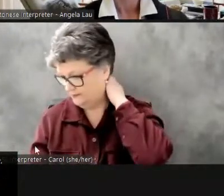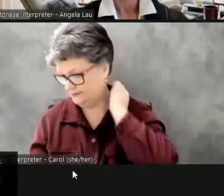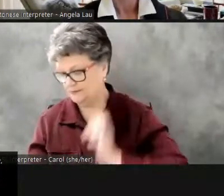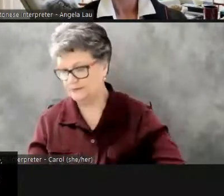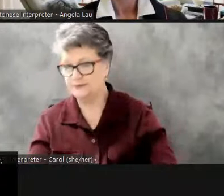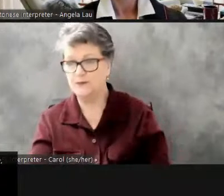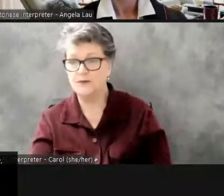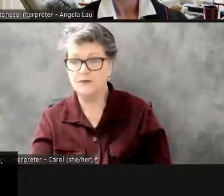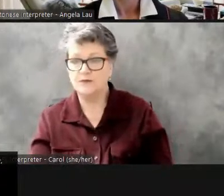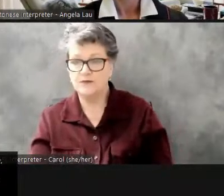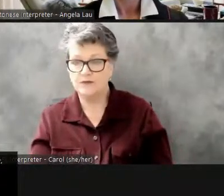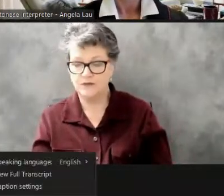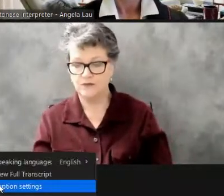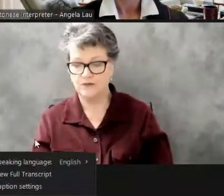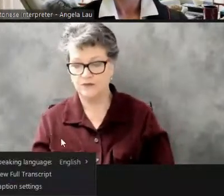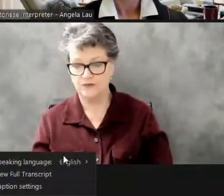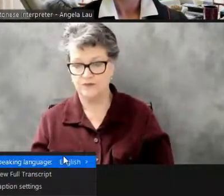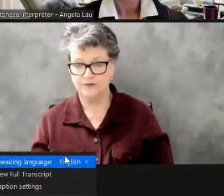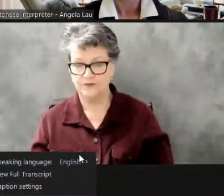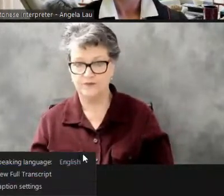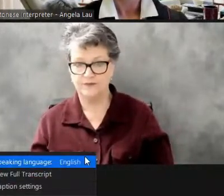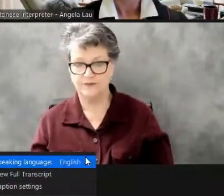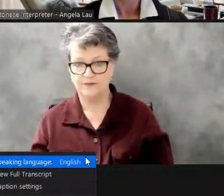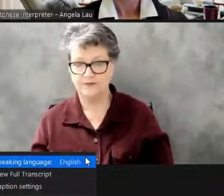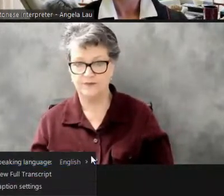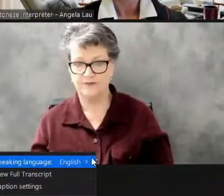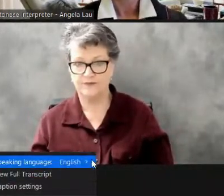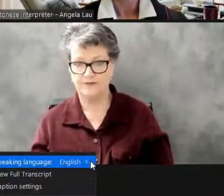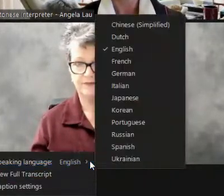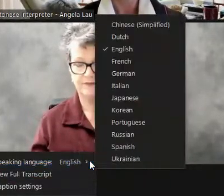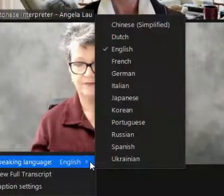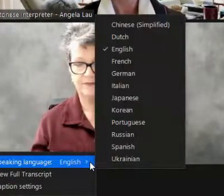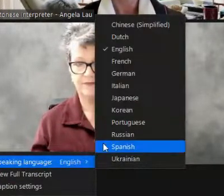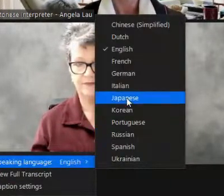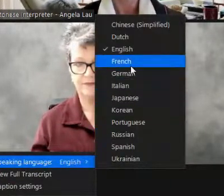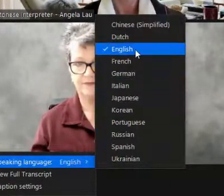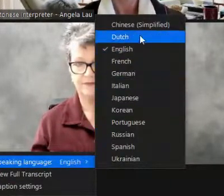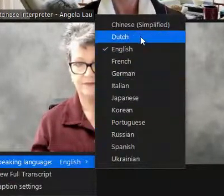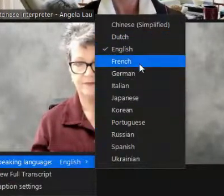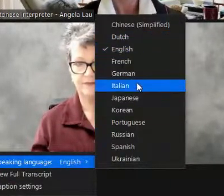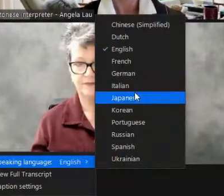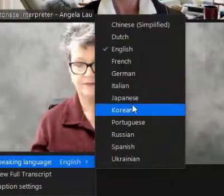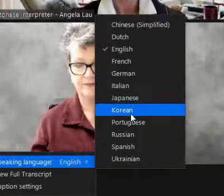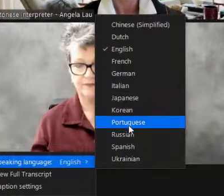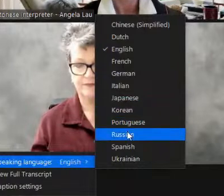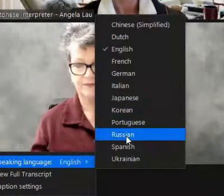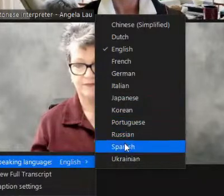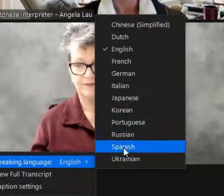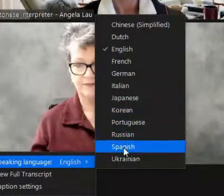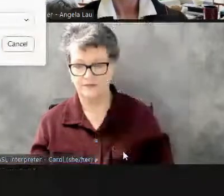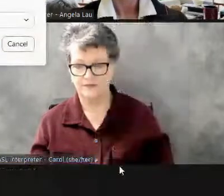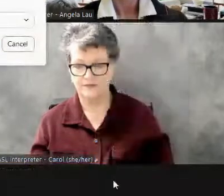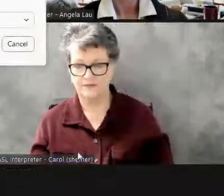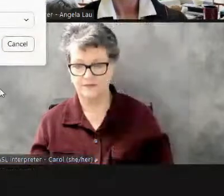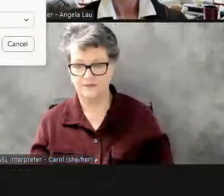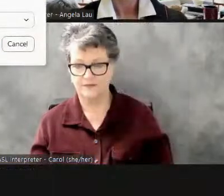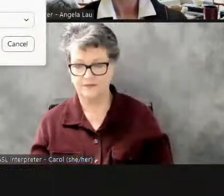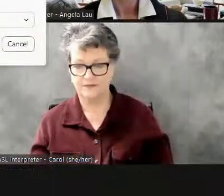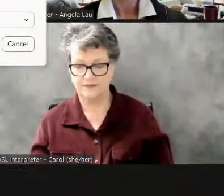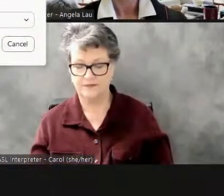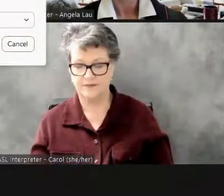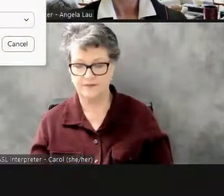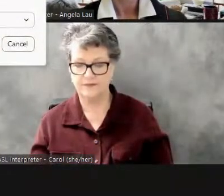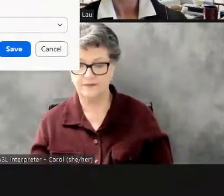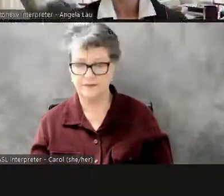español. Si están utilizando una computadora portátil o de escritorio, una vez que hayamos terminado con este anuncio, verá un globo terráqueo en la parte